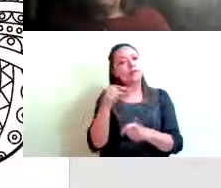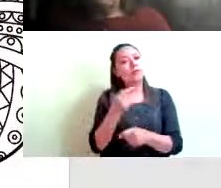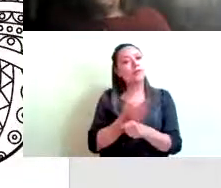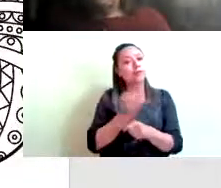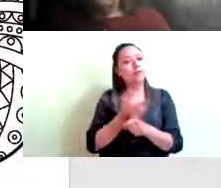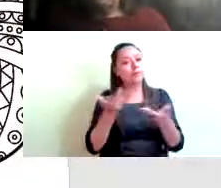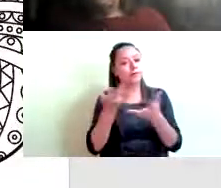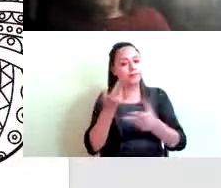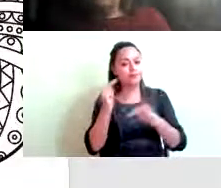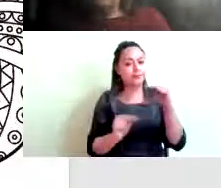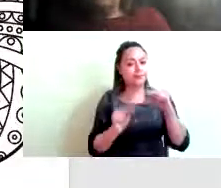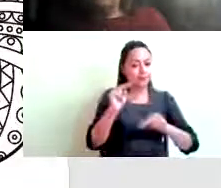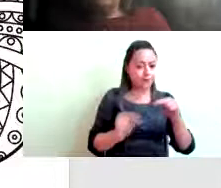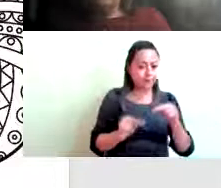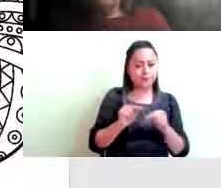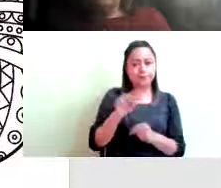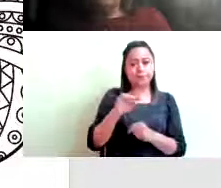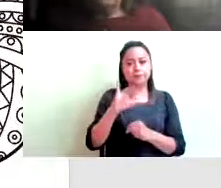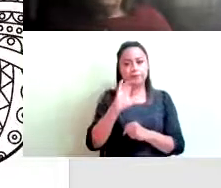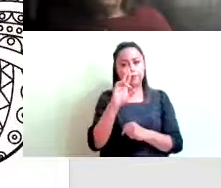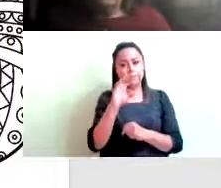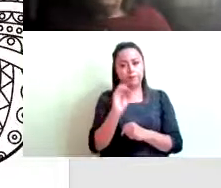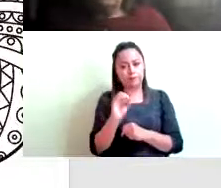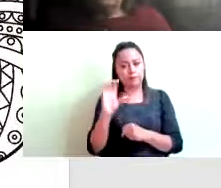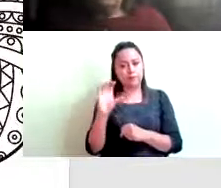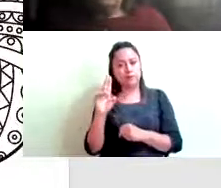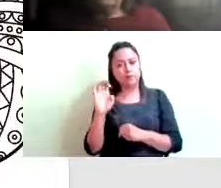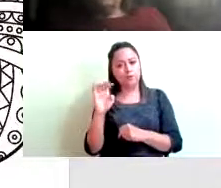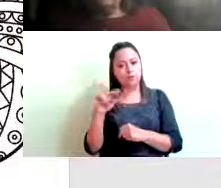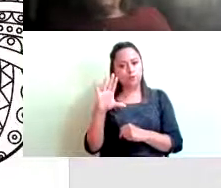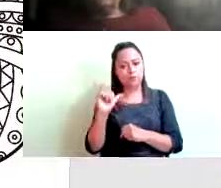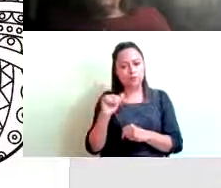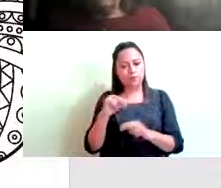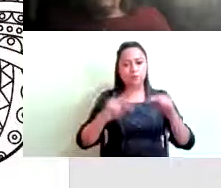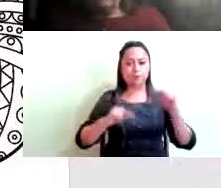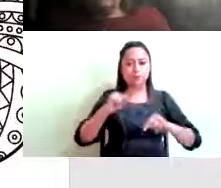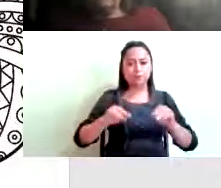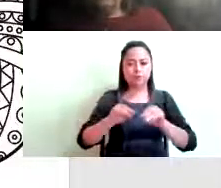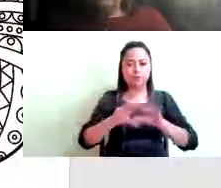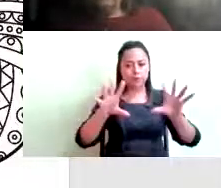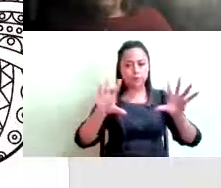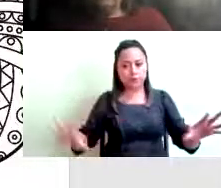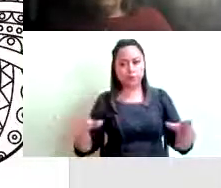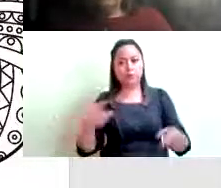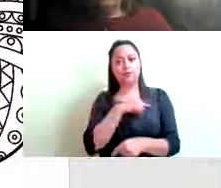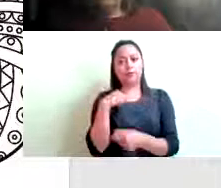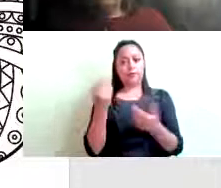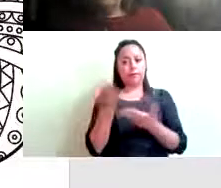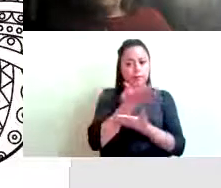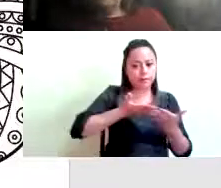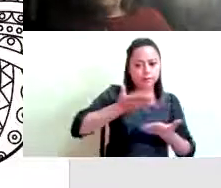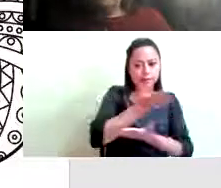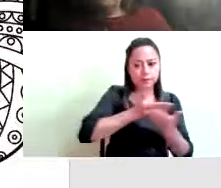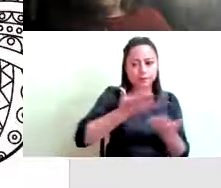nivel de microcuenca dentro de todo este panorama que estamos compartiendo de la generalidad de la